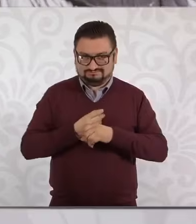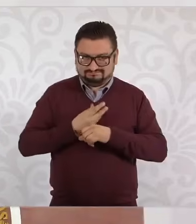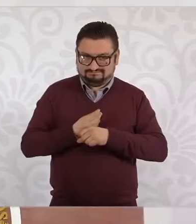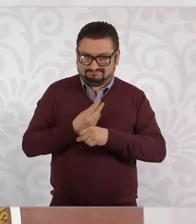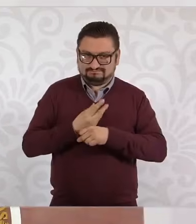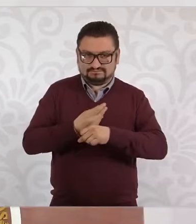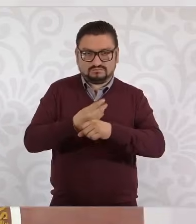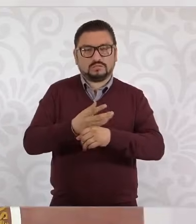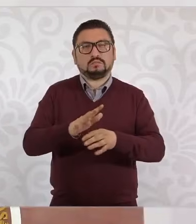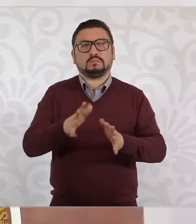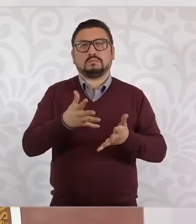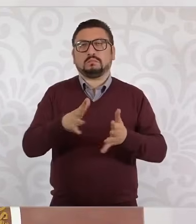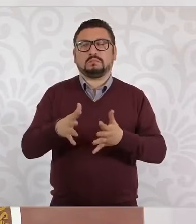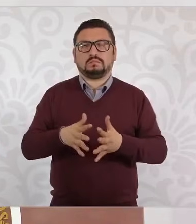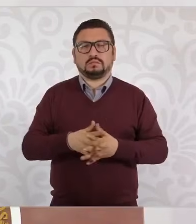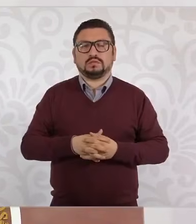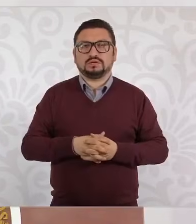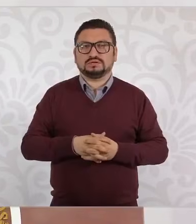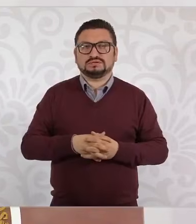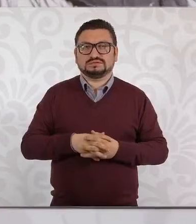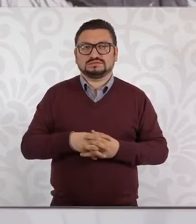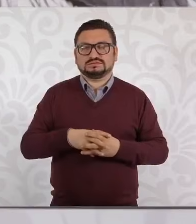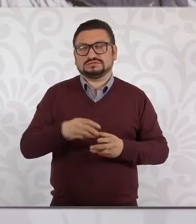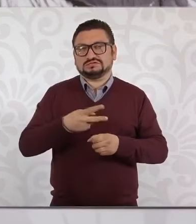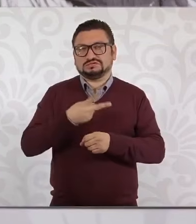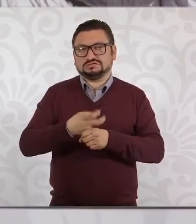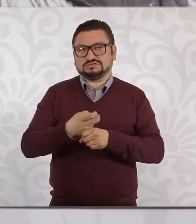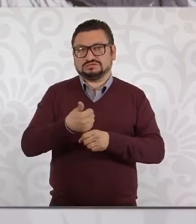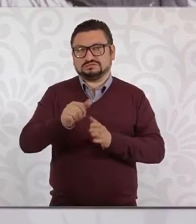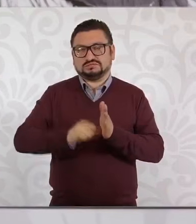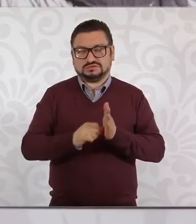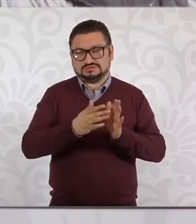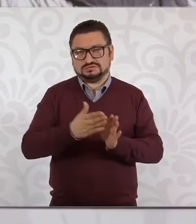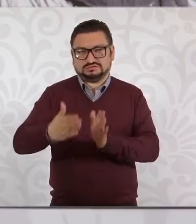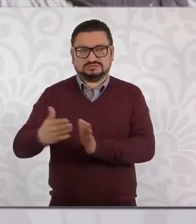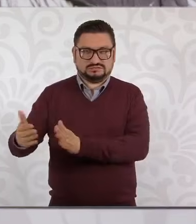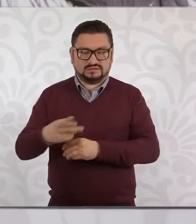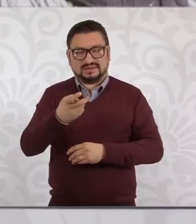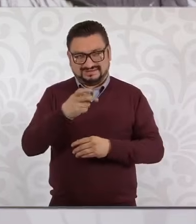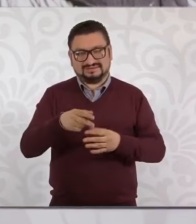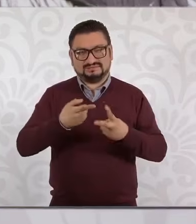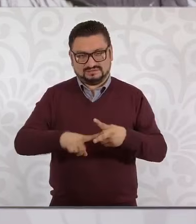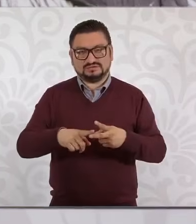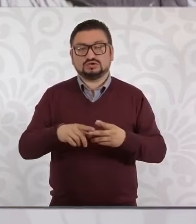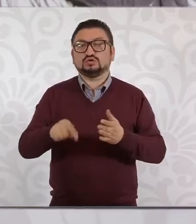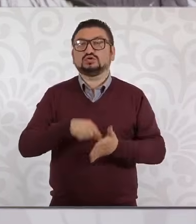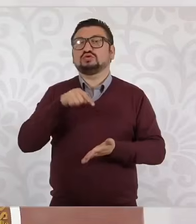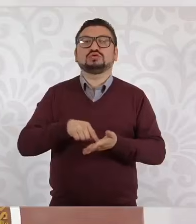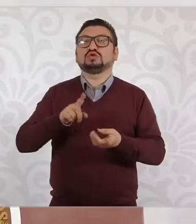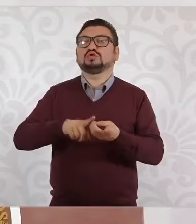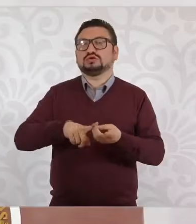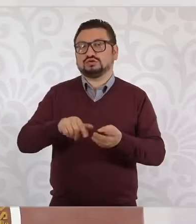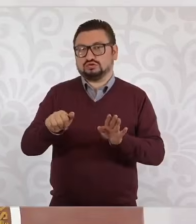construcción, pues yo creo que en el segundo semestre ya inicia su construcción. Ya se definió el lugar, pero mejor no se los